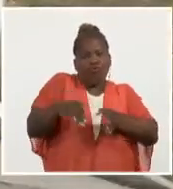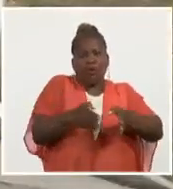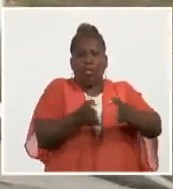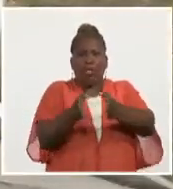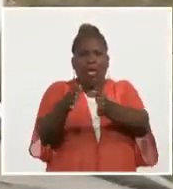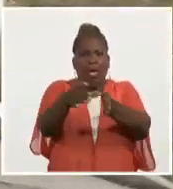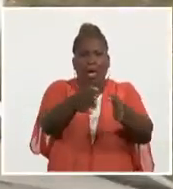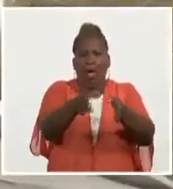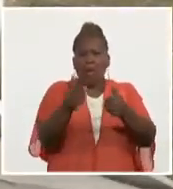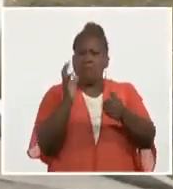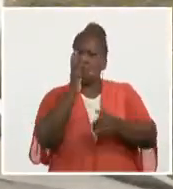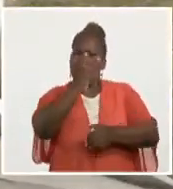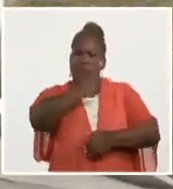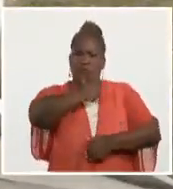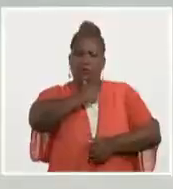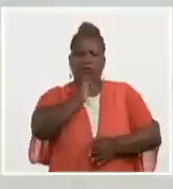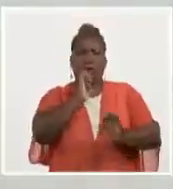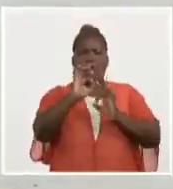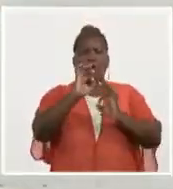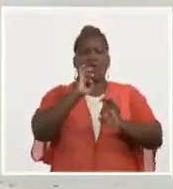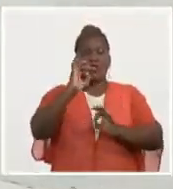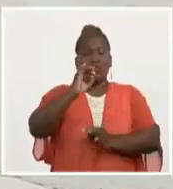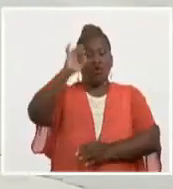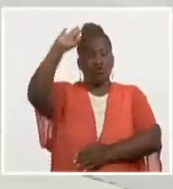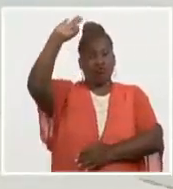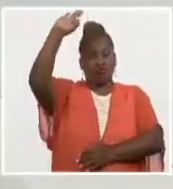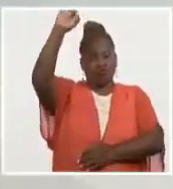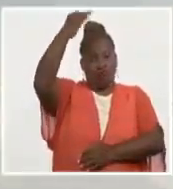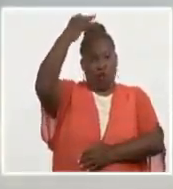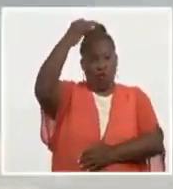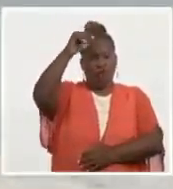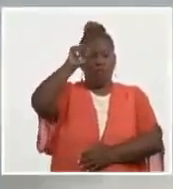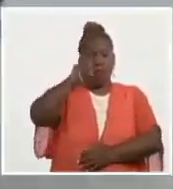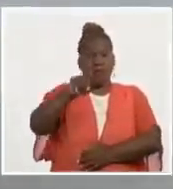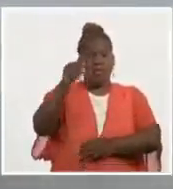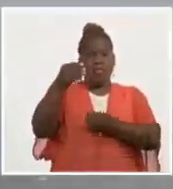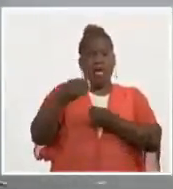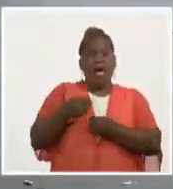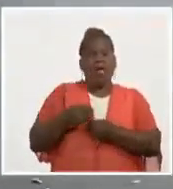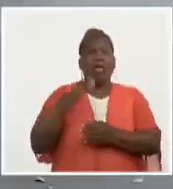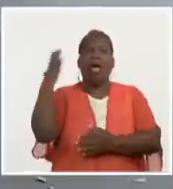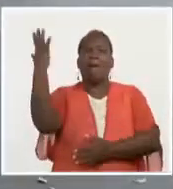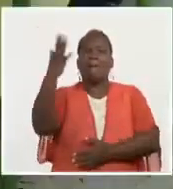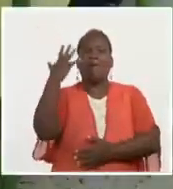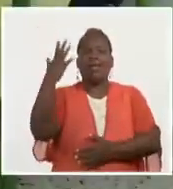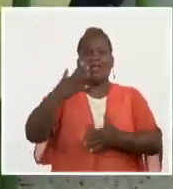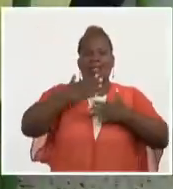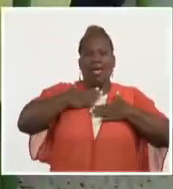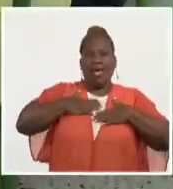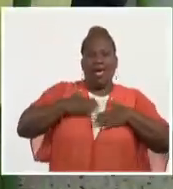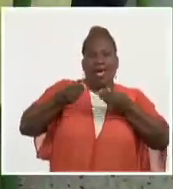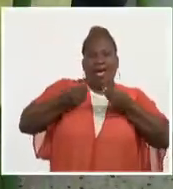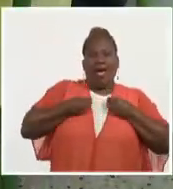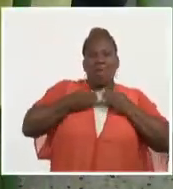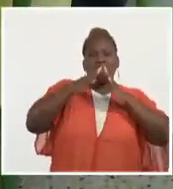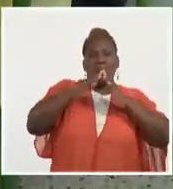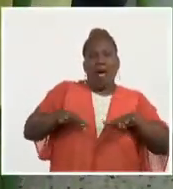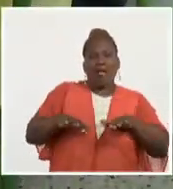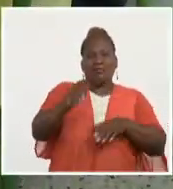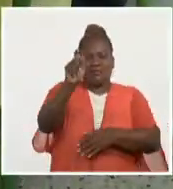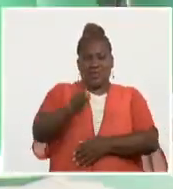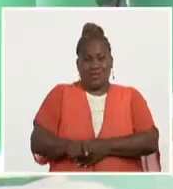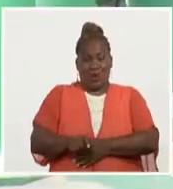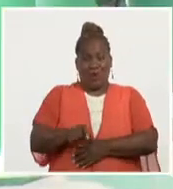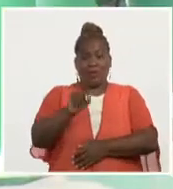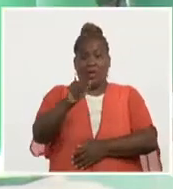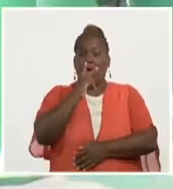colgantes para la protección del sol y propiciar un ambiente de relajación a los pacientes. Este hospital atiende a